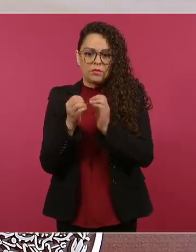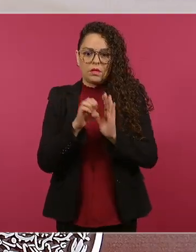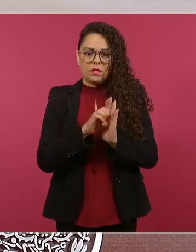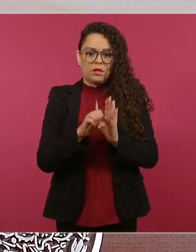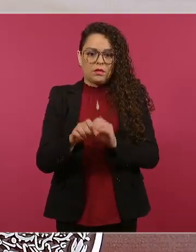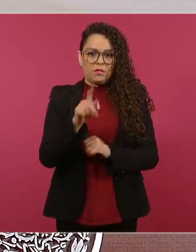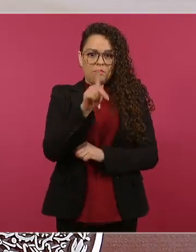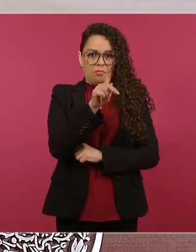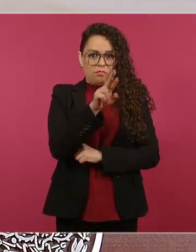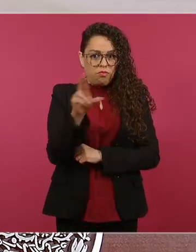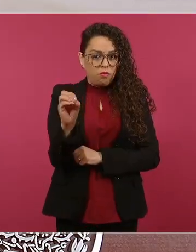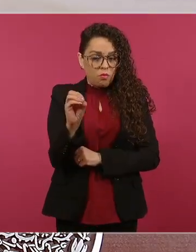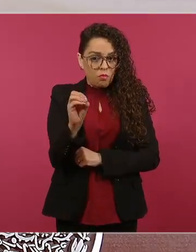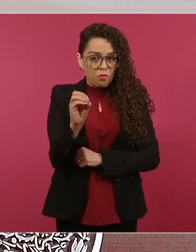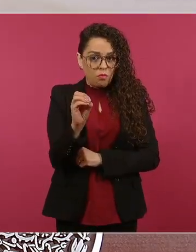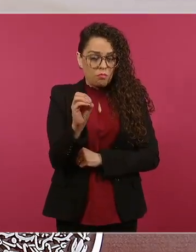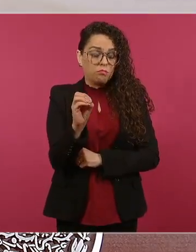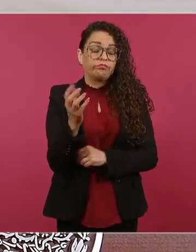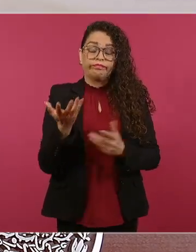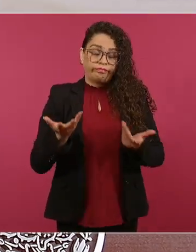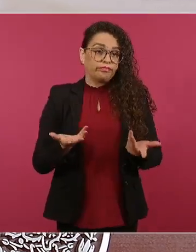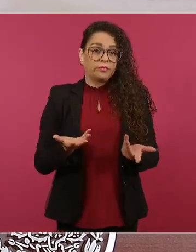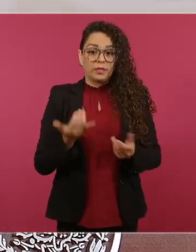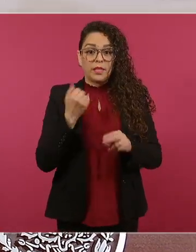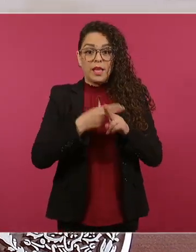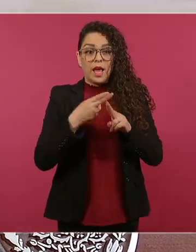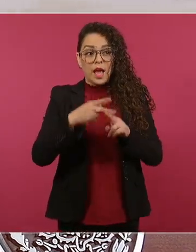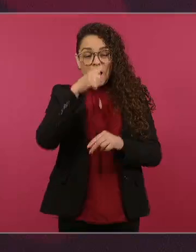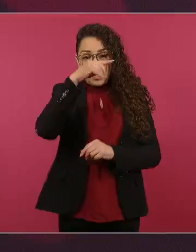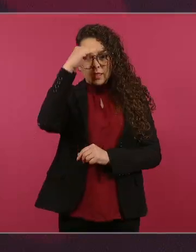y desde luego de este señor